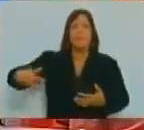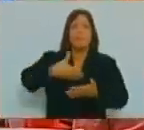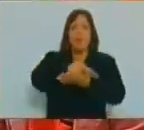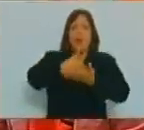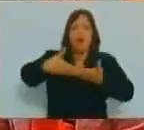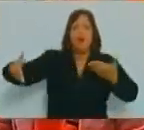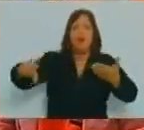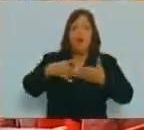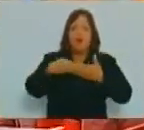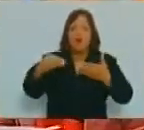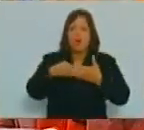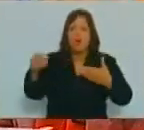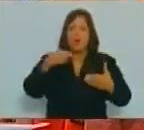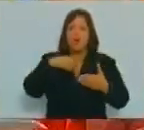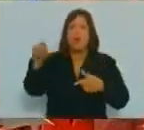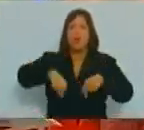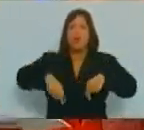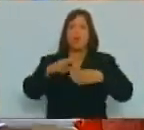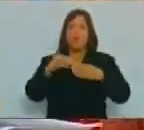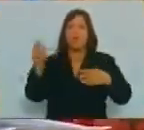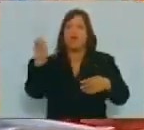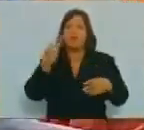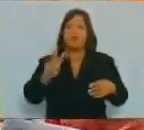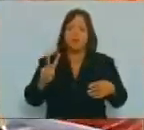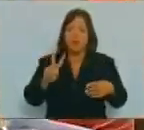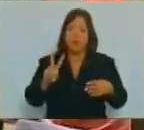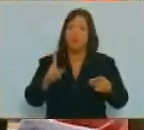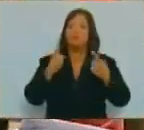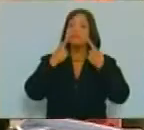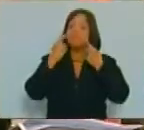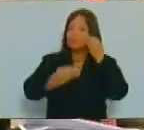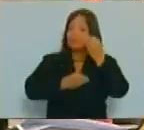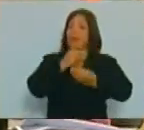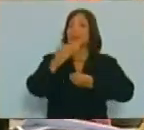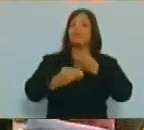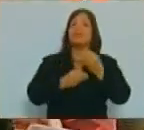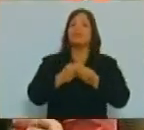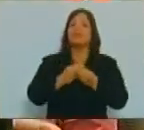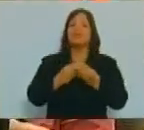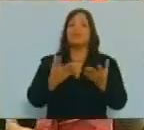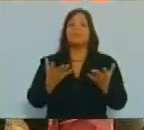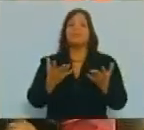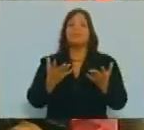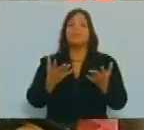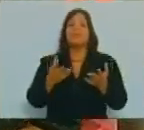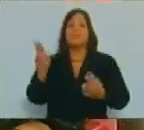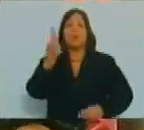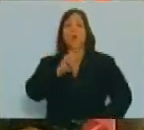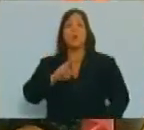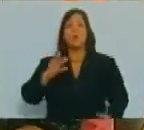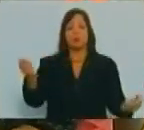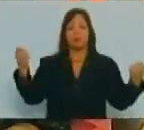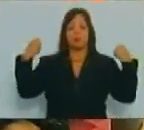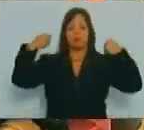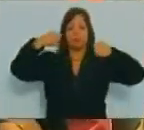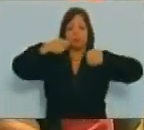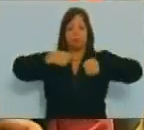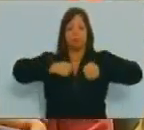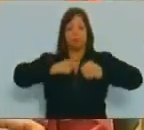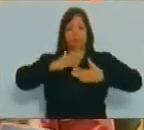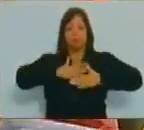al erario público y que lo hizo de paso a través del uso de su investidura